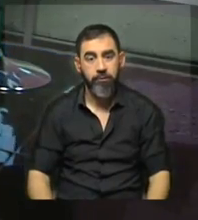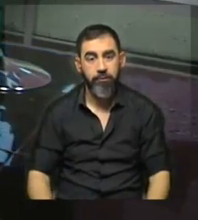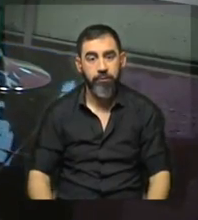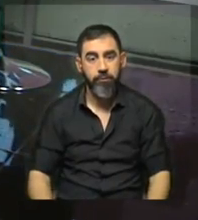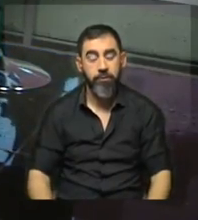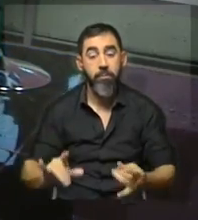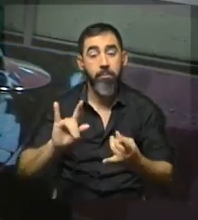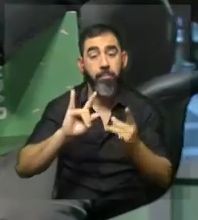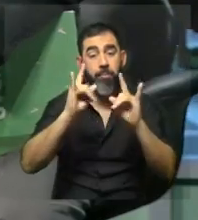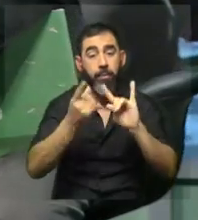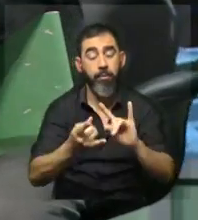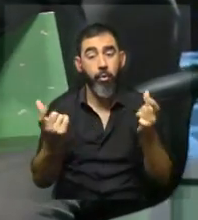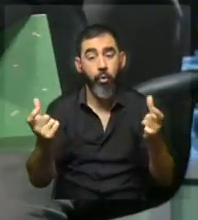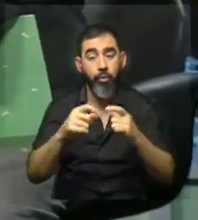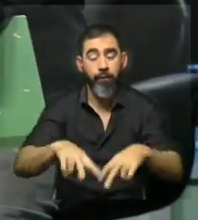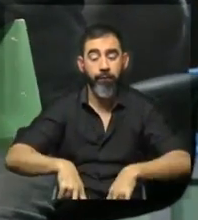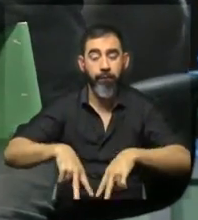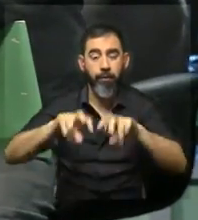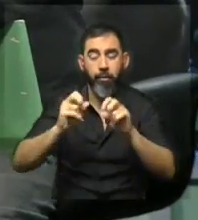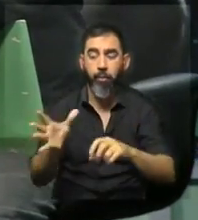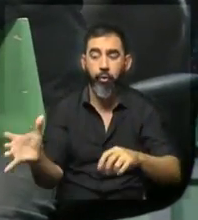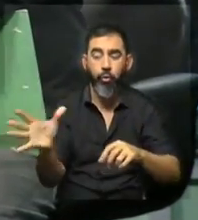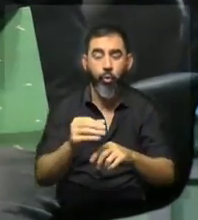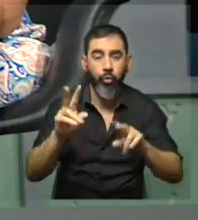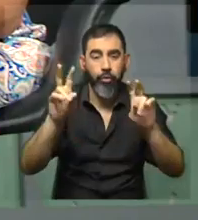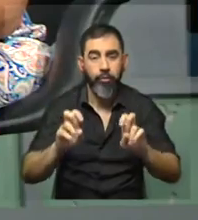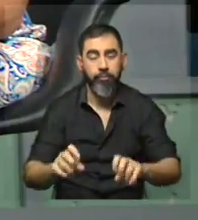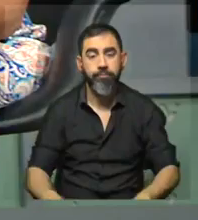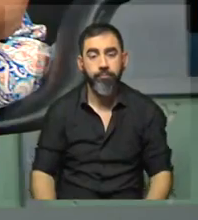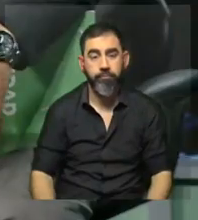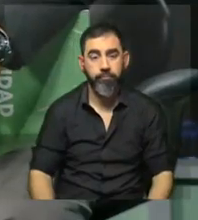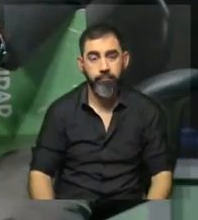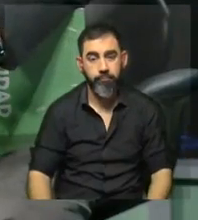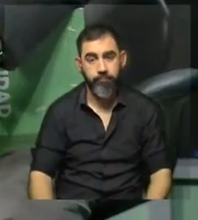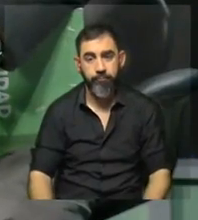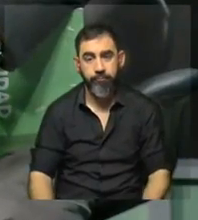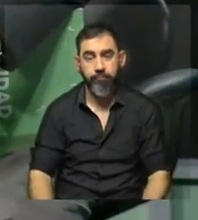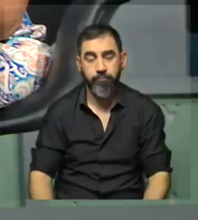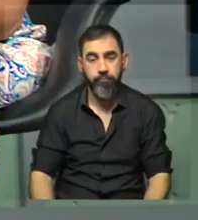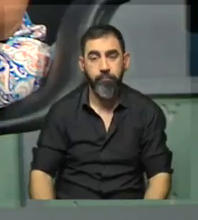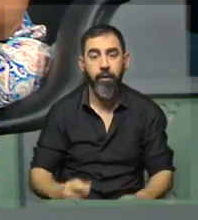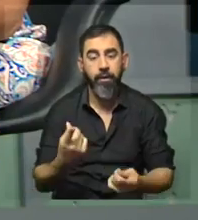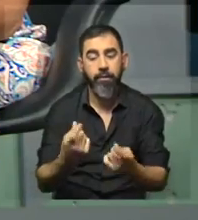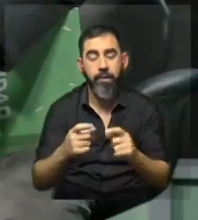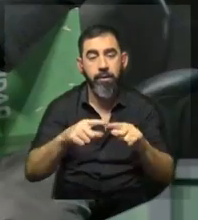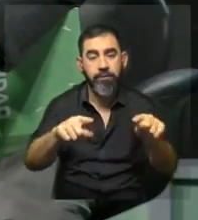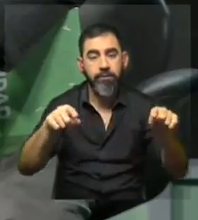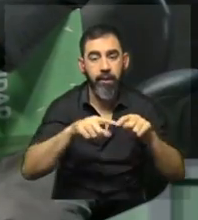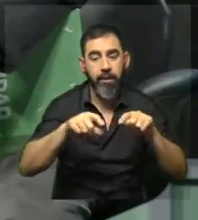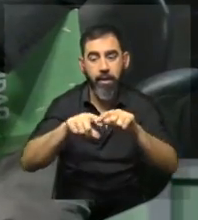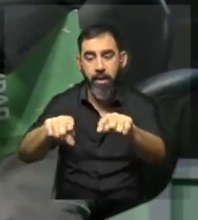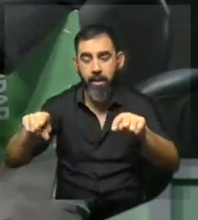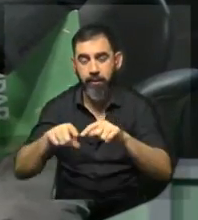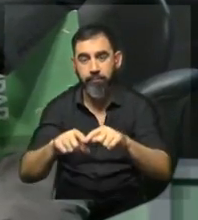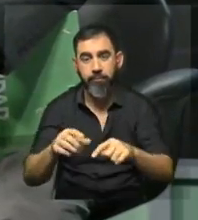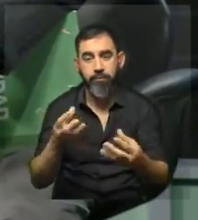En el Parlamento las comisiones investigadoras son para todo. Para cualquier cosa hay comisión investigadora. Van a tener que agregar salas. Sí. ¿No? Porque hay un